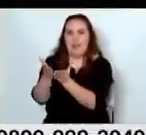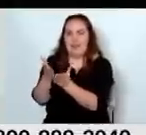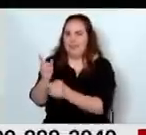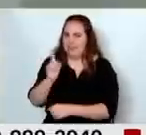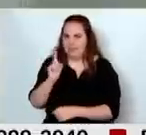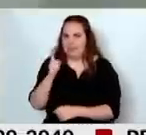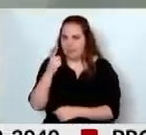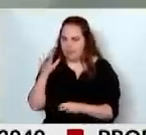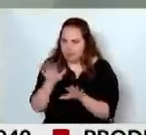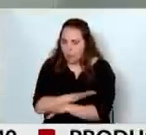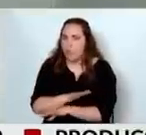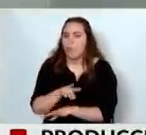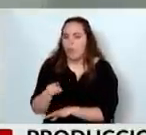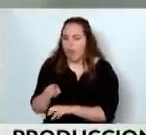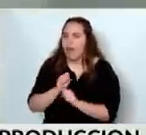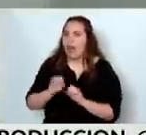más grave